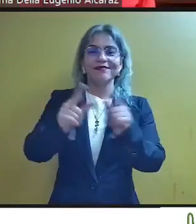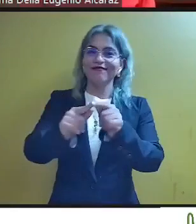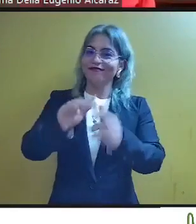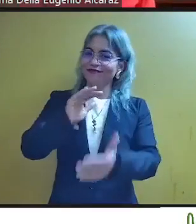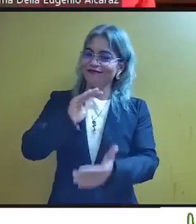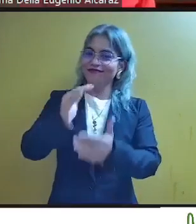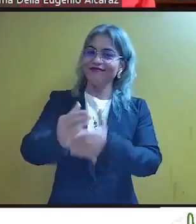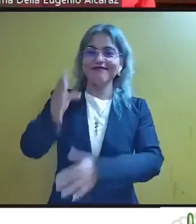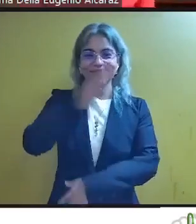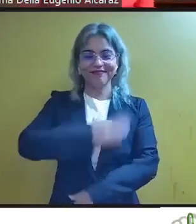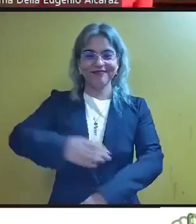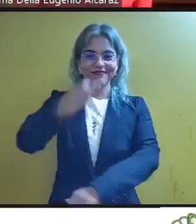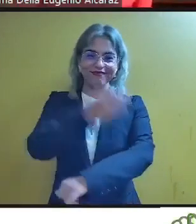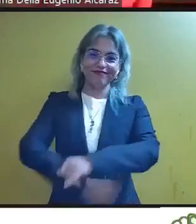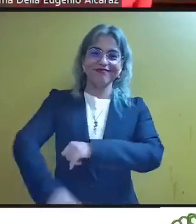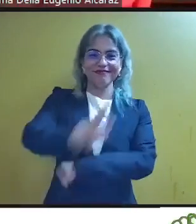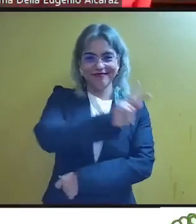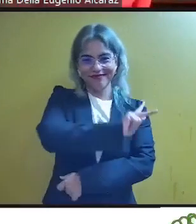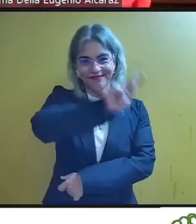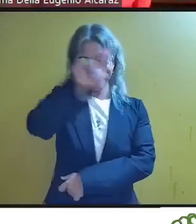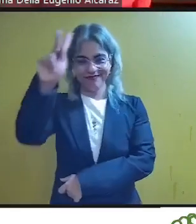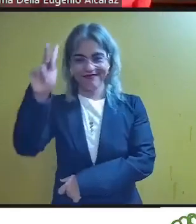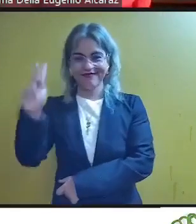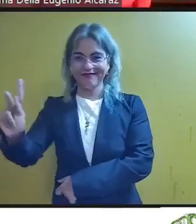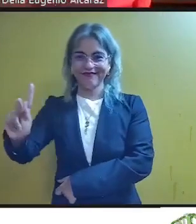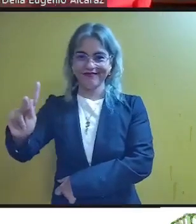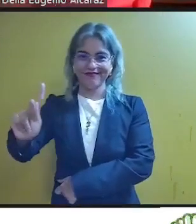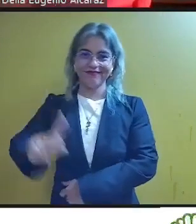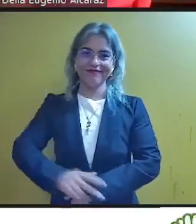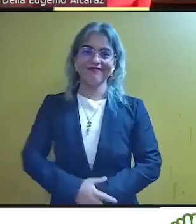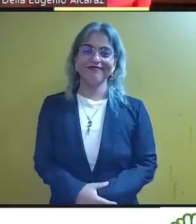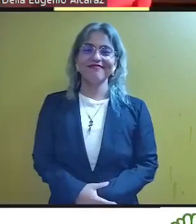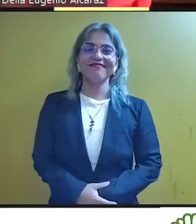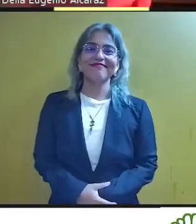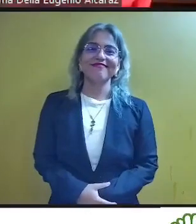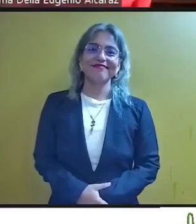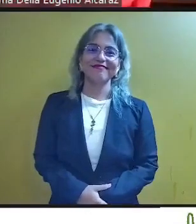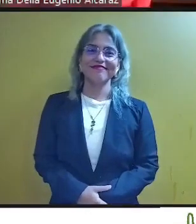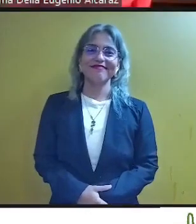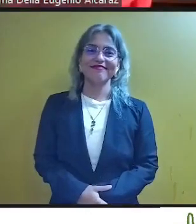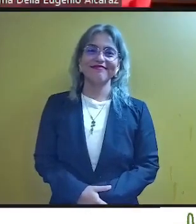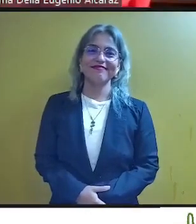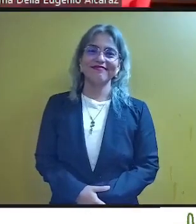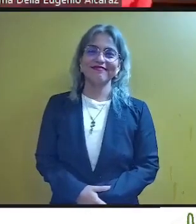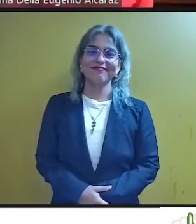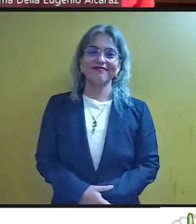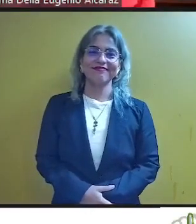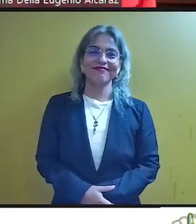sesión. Buenas tardes a todas y a todos. Buenas tardes. Hasta luego.